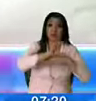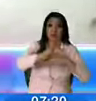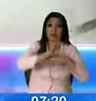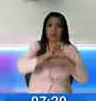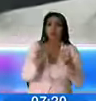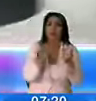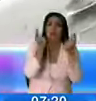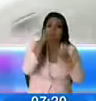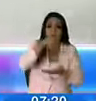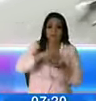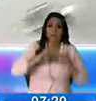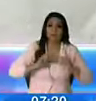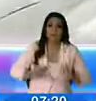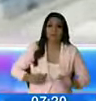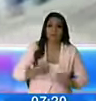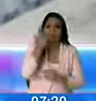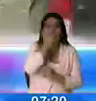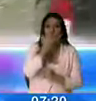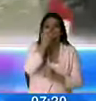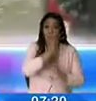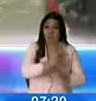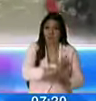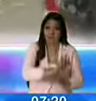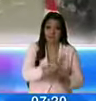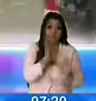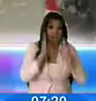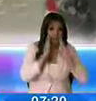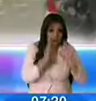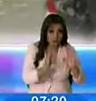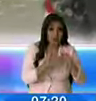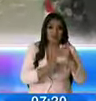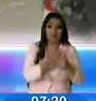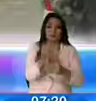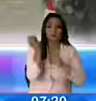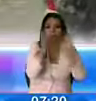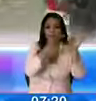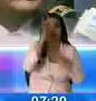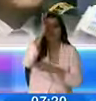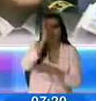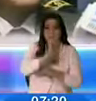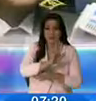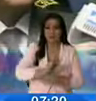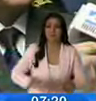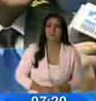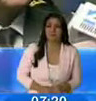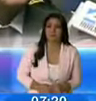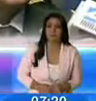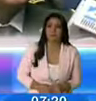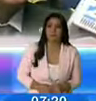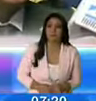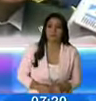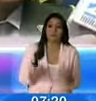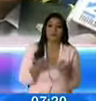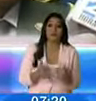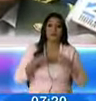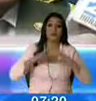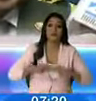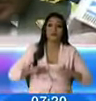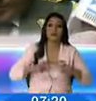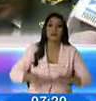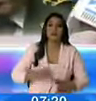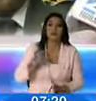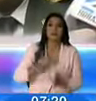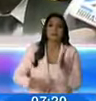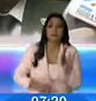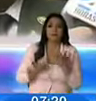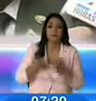en el Centro de Salud de San Lorenzo y posteriormente llevado al Hospital Delfina Torres Concha en Esmeraldas. ¿Qué es lo que ha sucedido? Se está investigando y se le dio